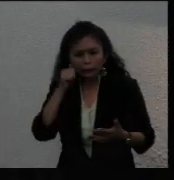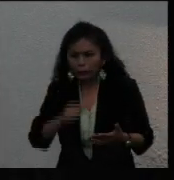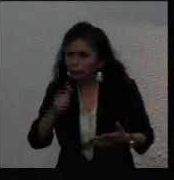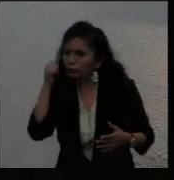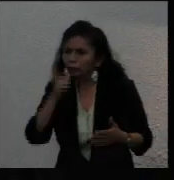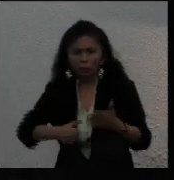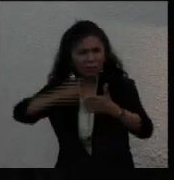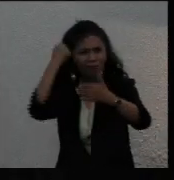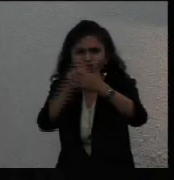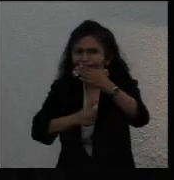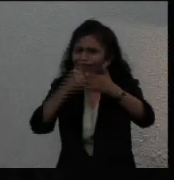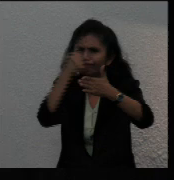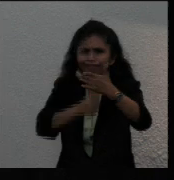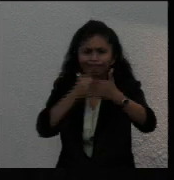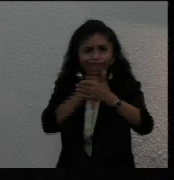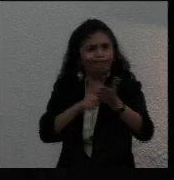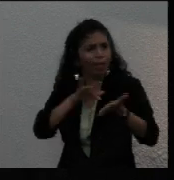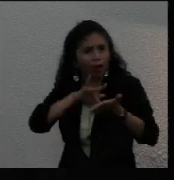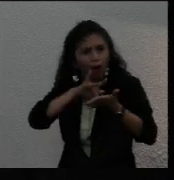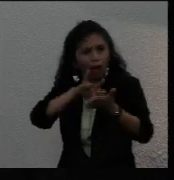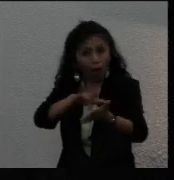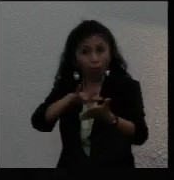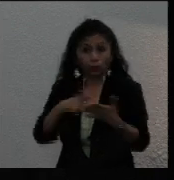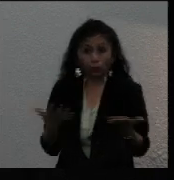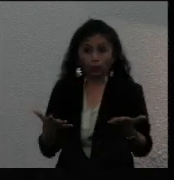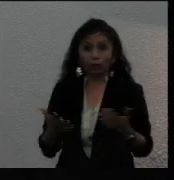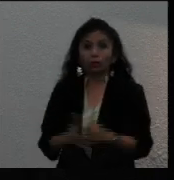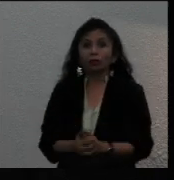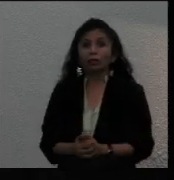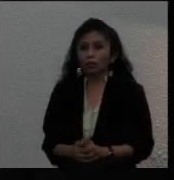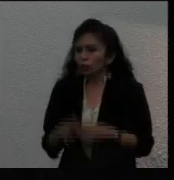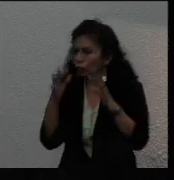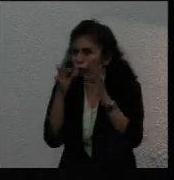de defensa de nuestro territorio.